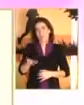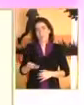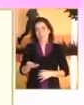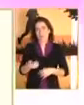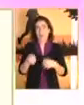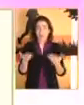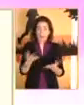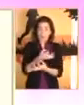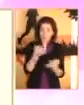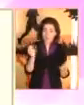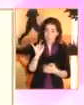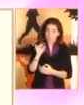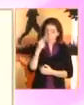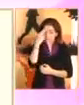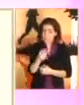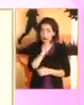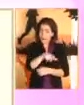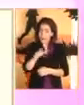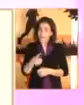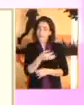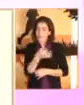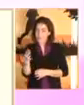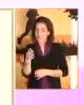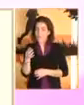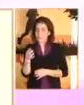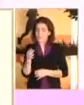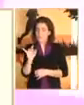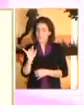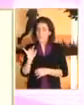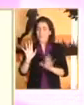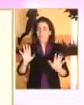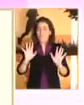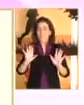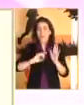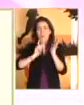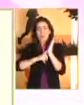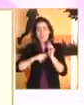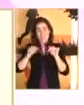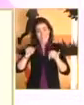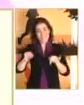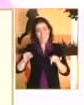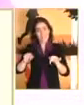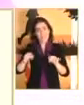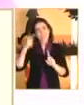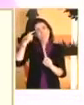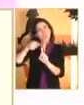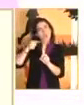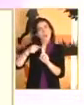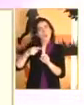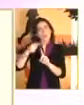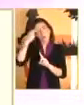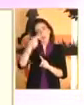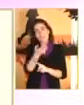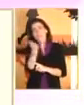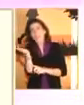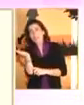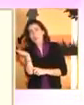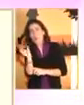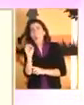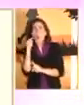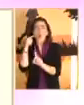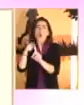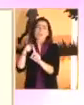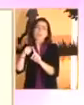pero yo te digo, Concha, ¿realmente esta ley se hace para respetar a los demás o se hace para la